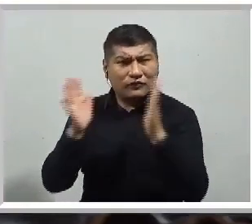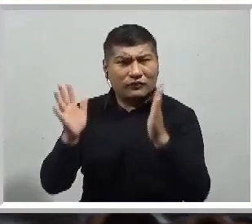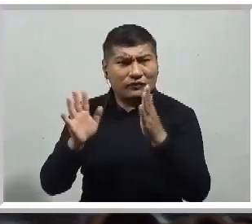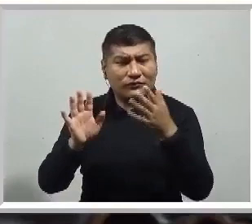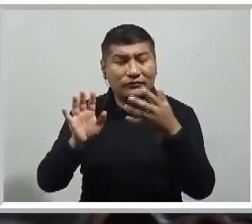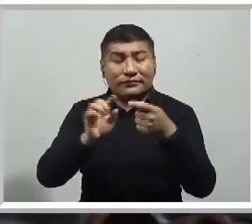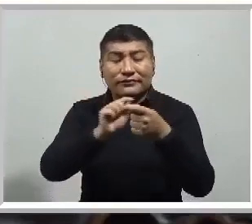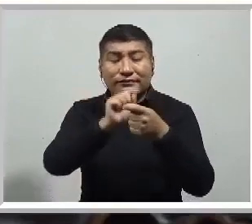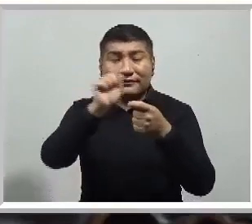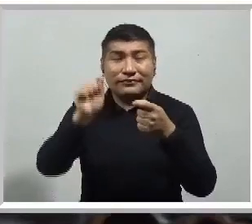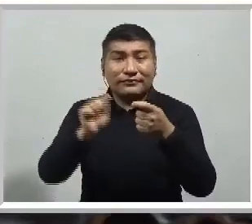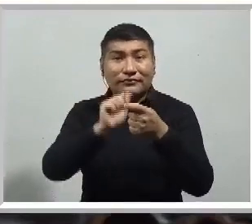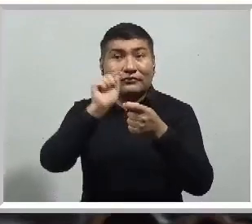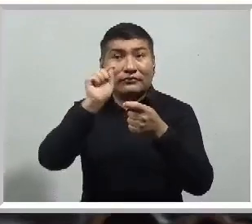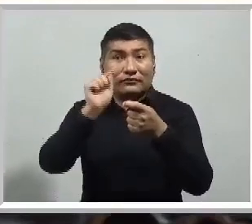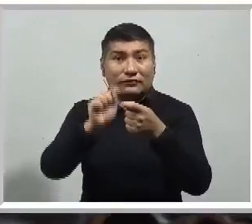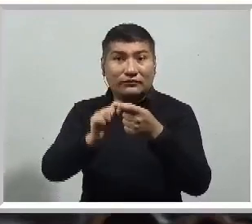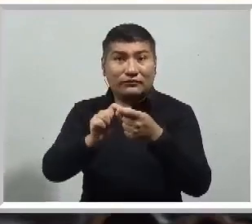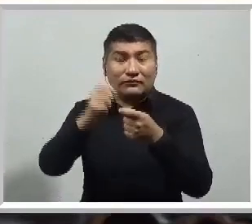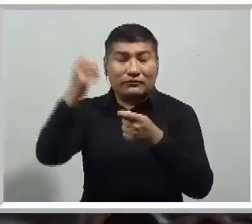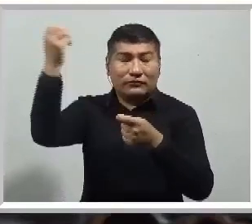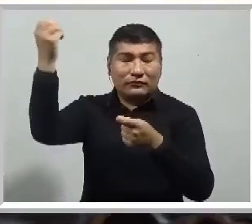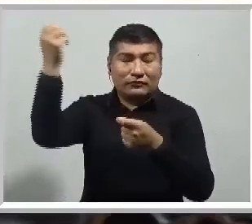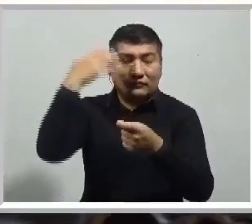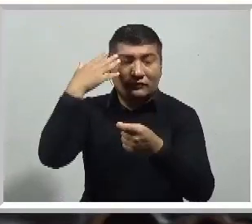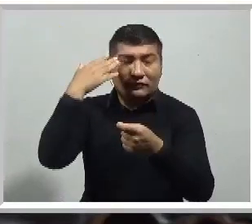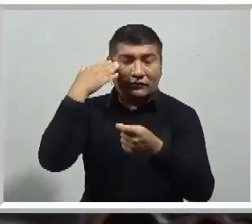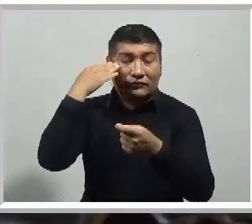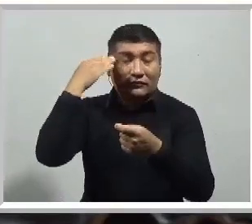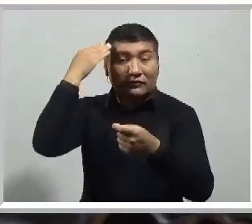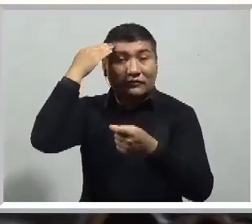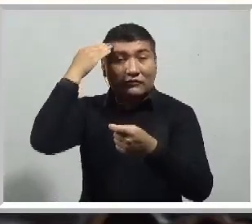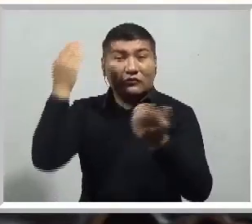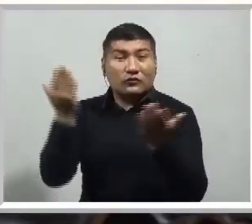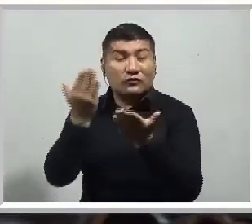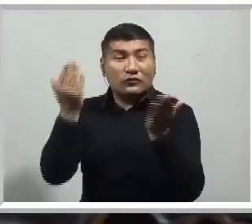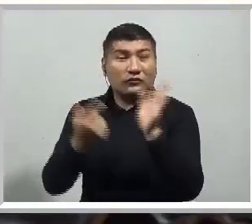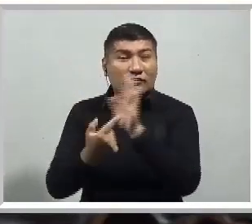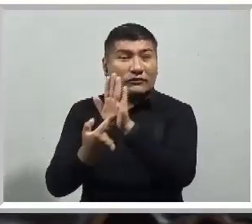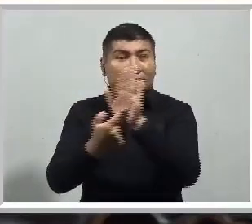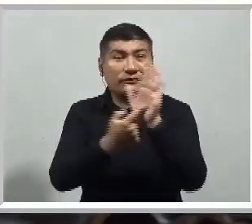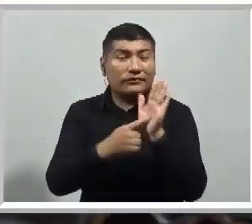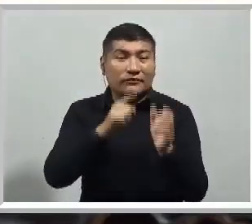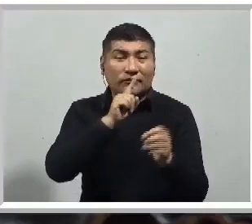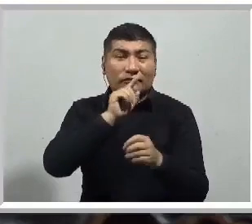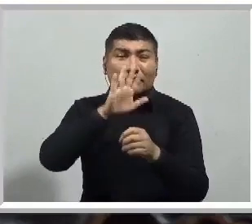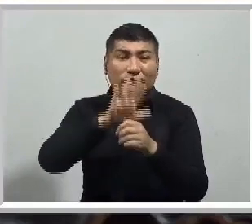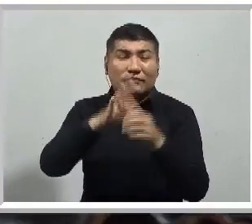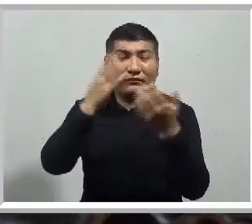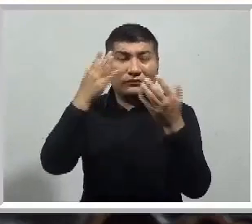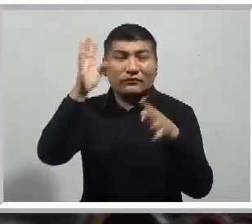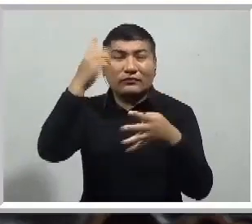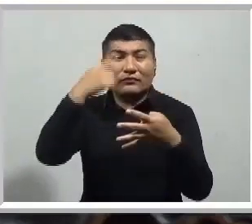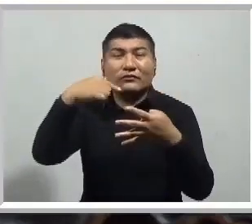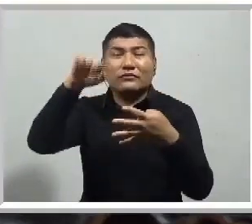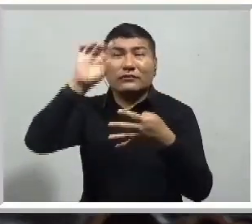concreta y nos ilumina, donde refleja la promesa cumplida de